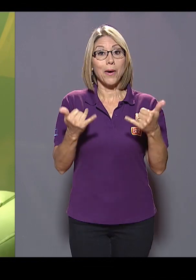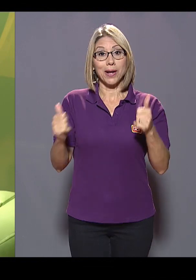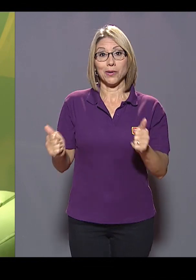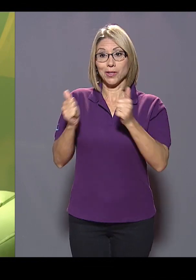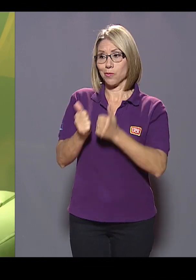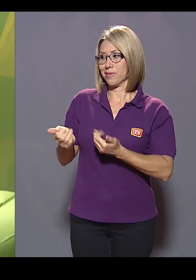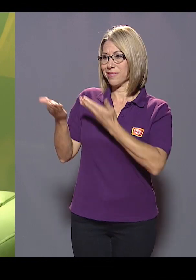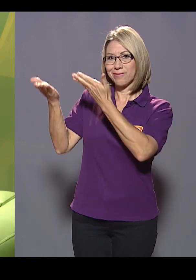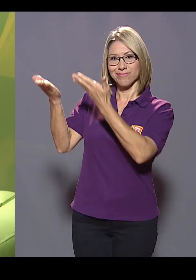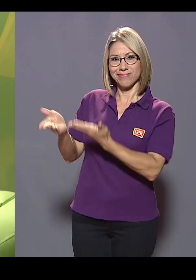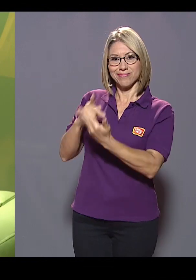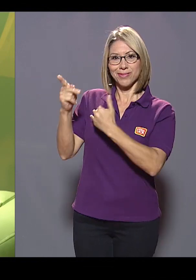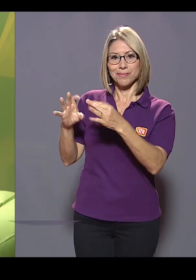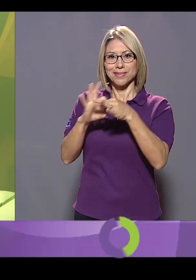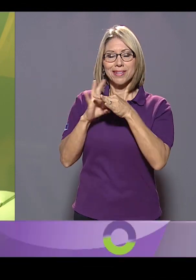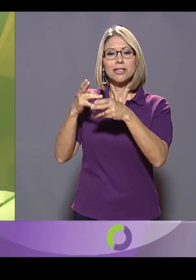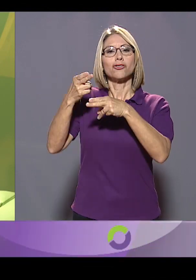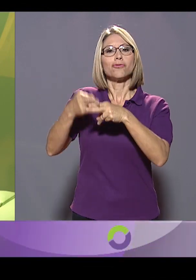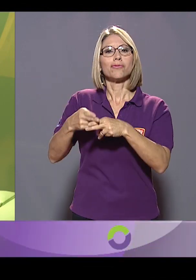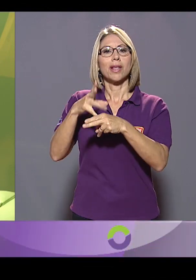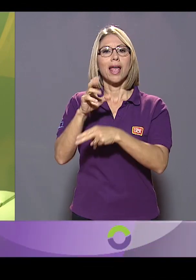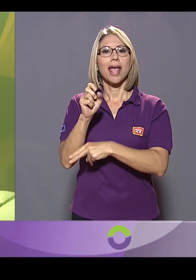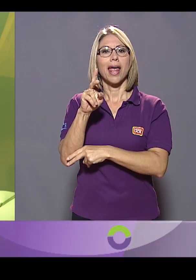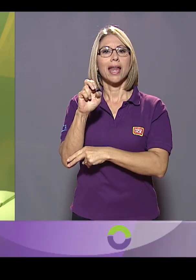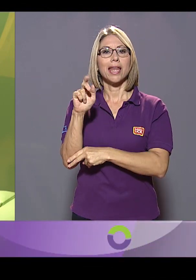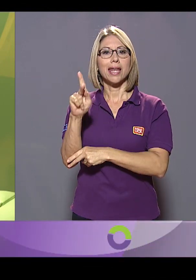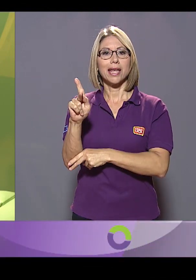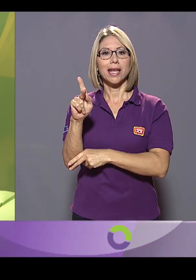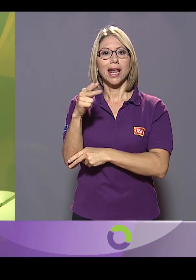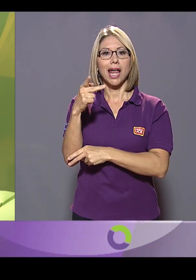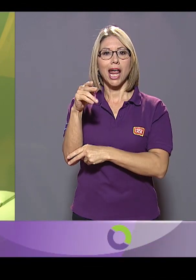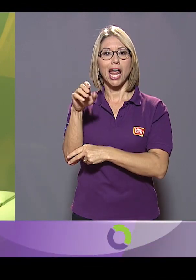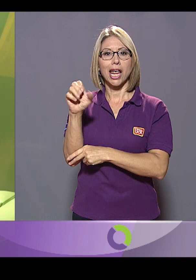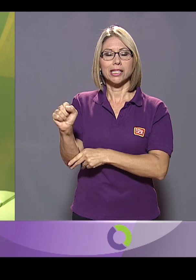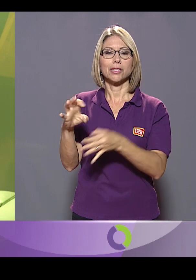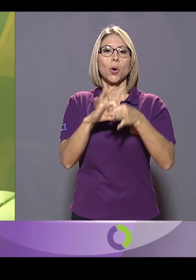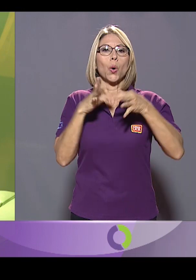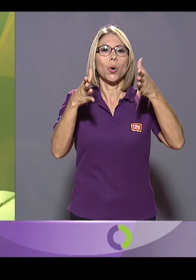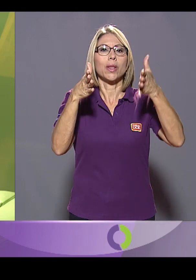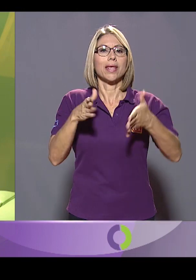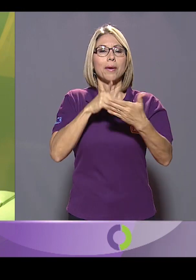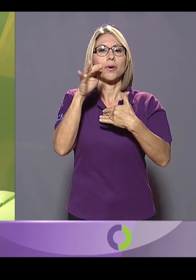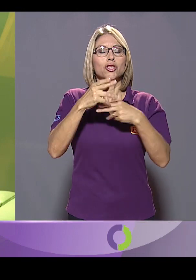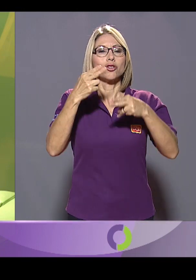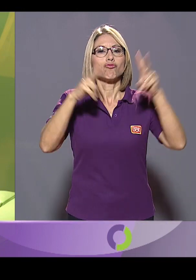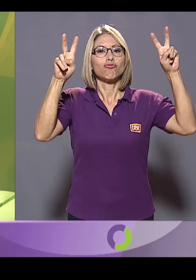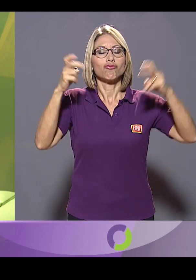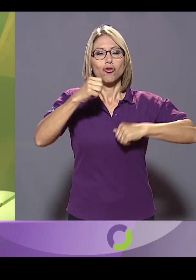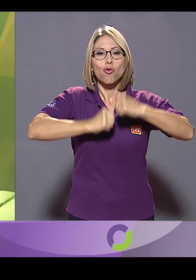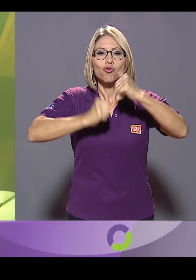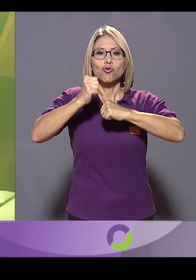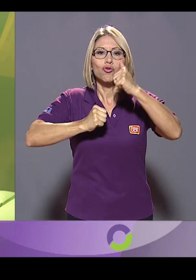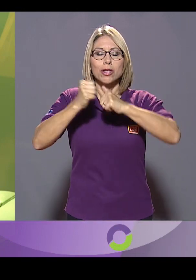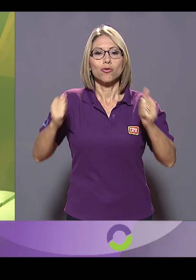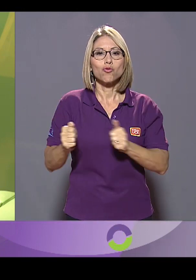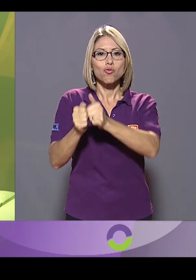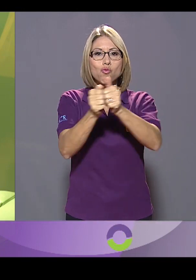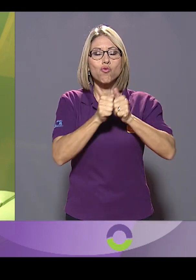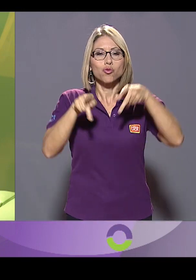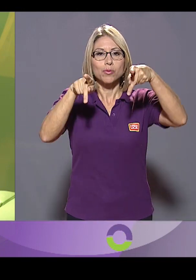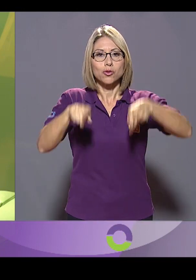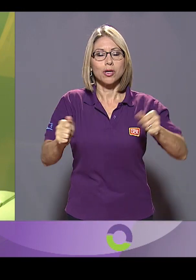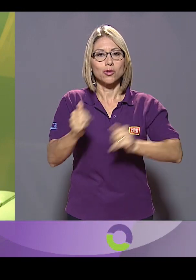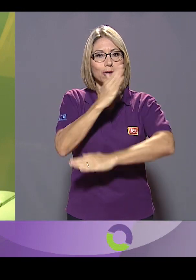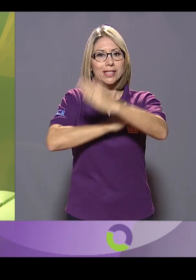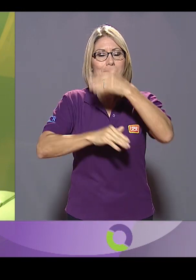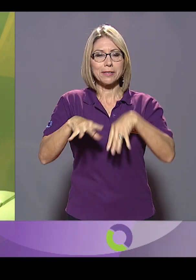Ahora nos acompaña en el set de Nexos Eric Hess, quien coordina el proyecto Construyendo Juntos Personas con Discapacidad en el Ejercicio